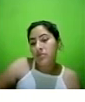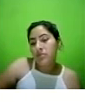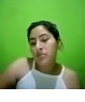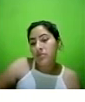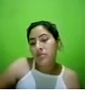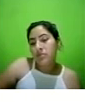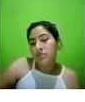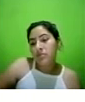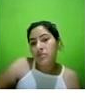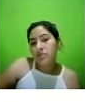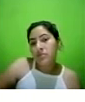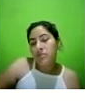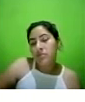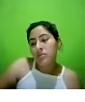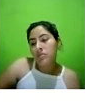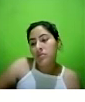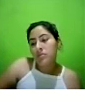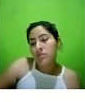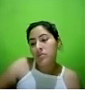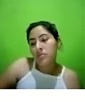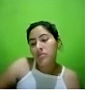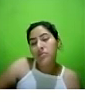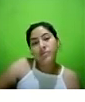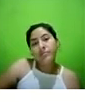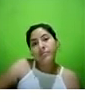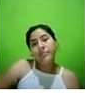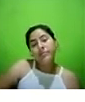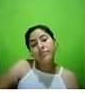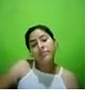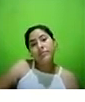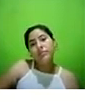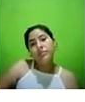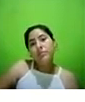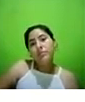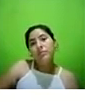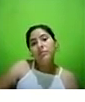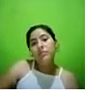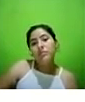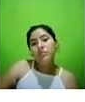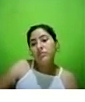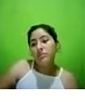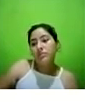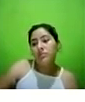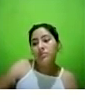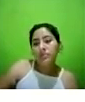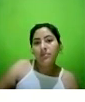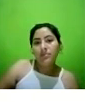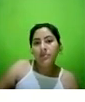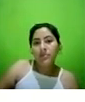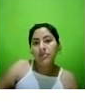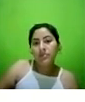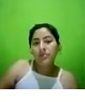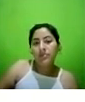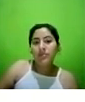son el músculo liso y el músculo cardíaco, como ya les expliqué, ¿no? El músculo liso encontramos en vísceras, músculo cardíaco encontramos en el corazón. Funciones.